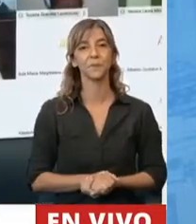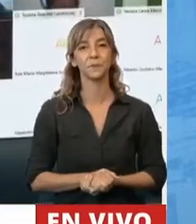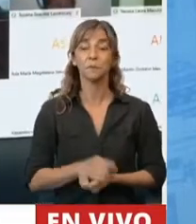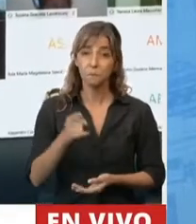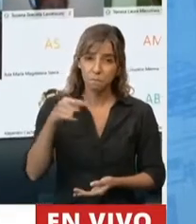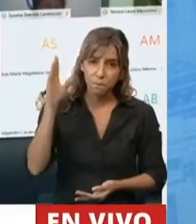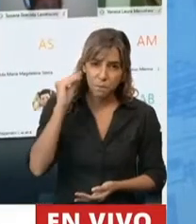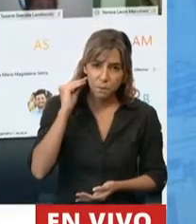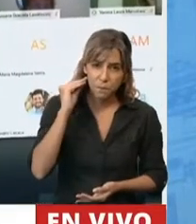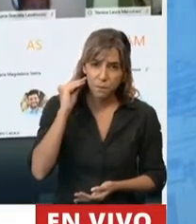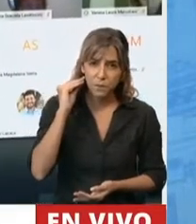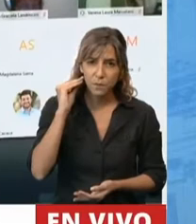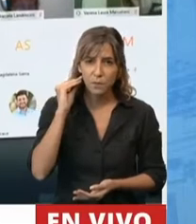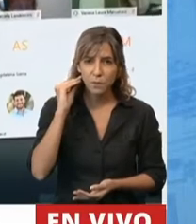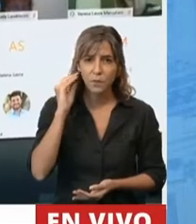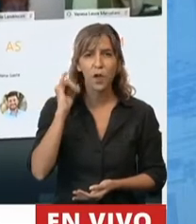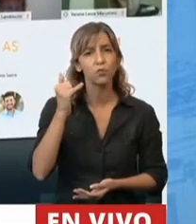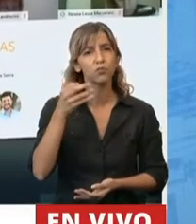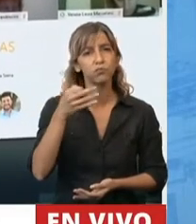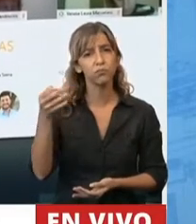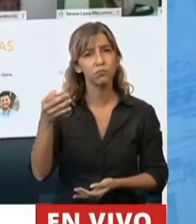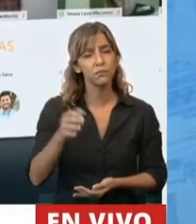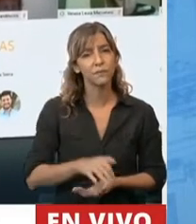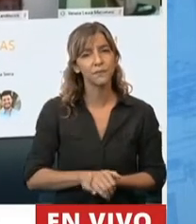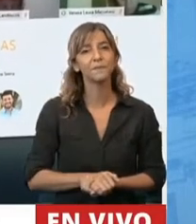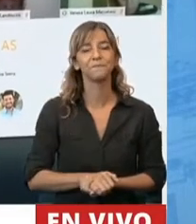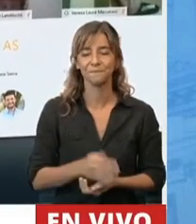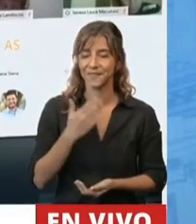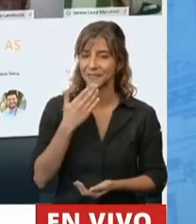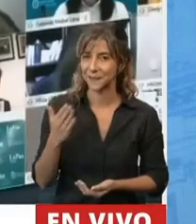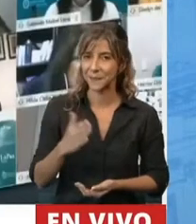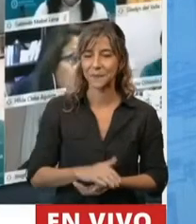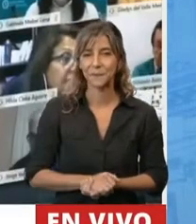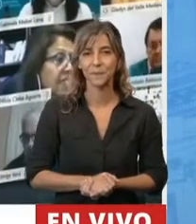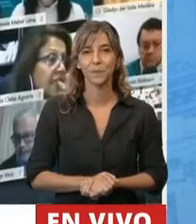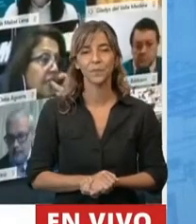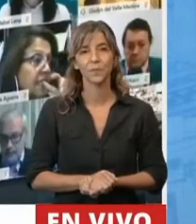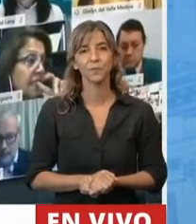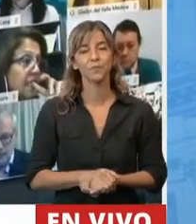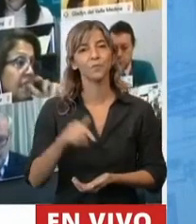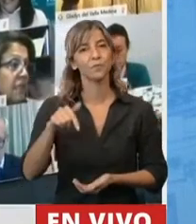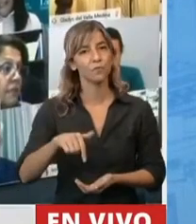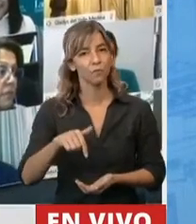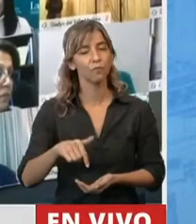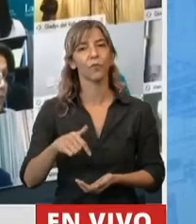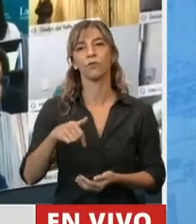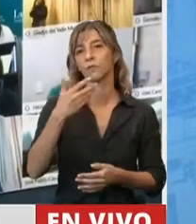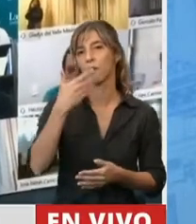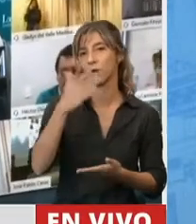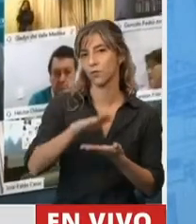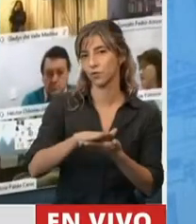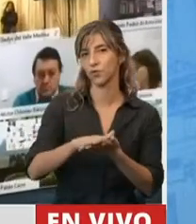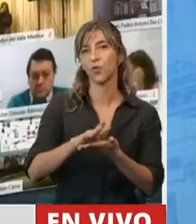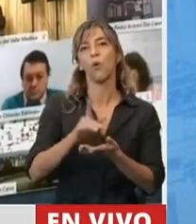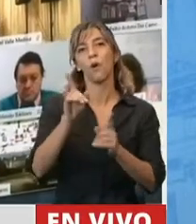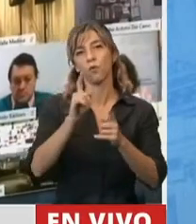escucha? Se escucha, se escucha. Gracias. Bueno, en esta reseña en relación a las modificaciones